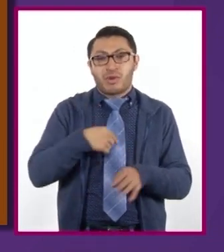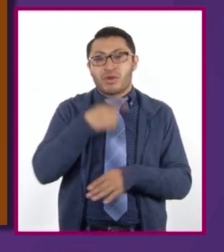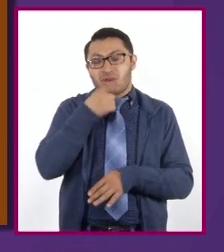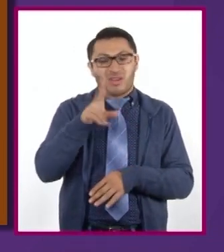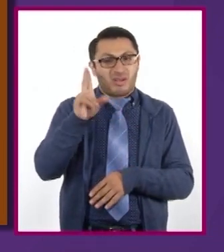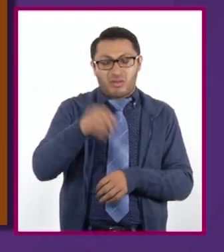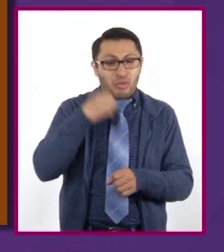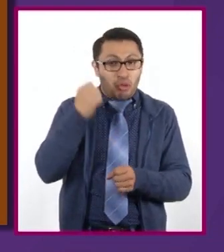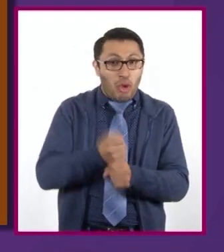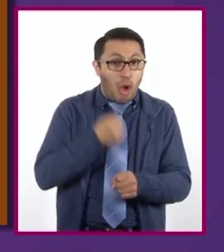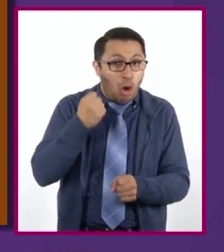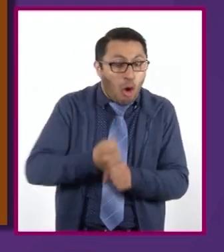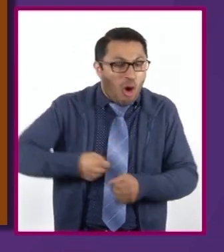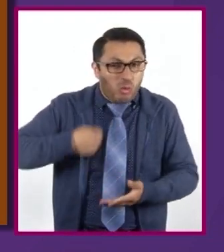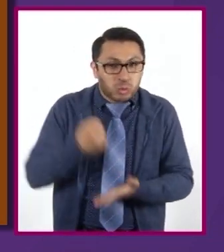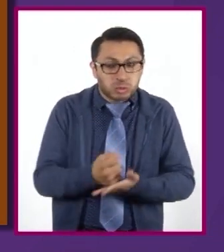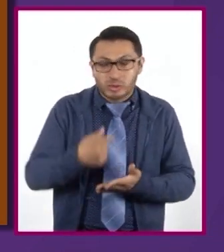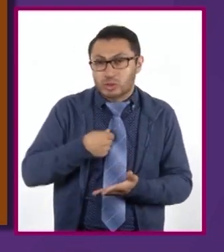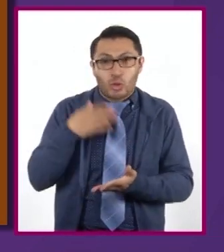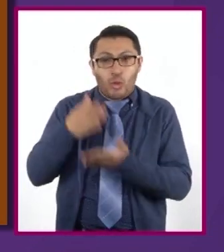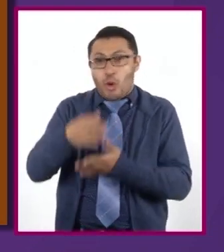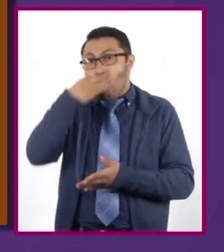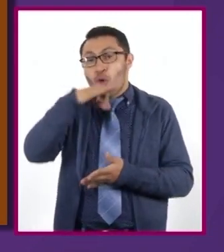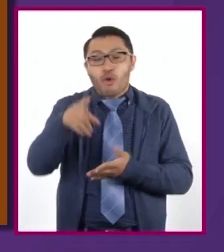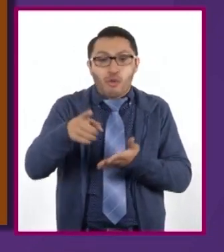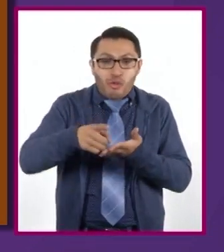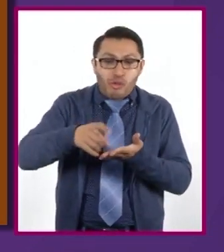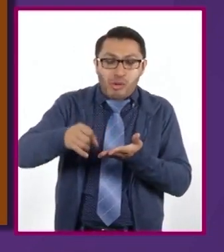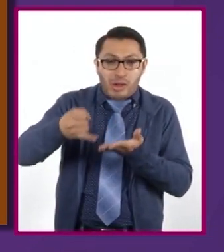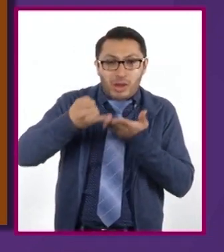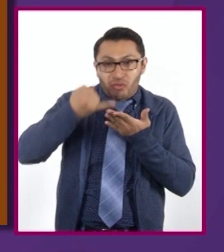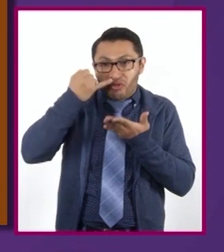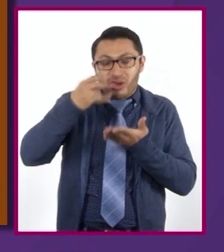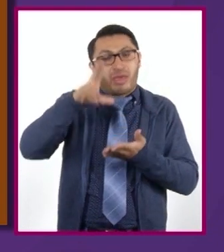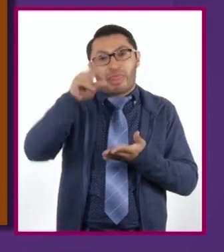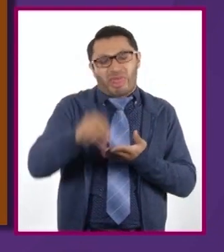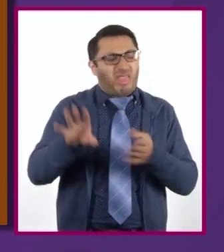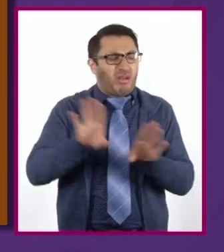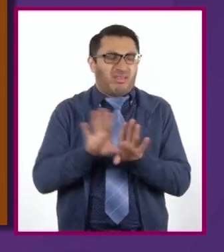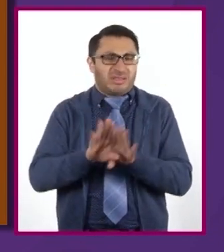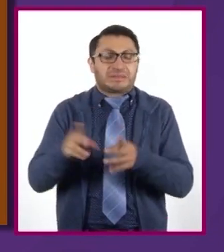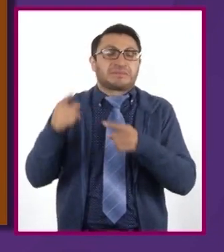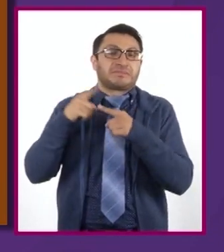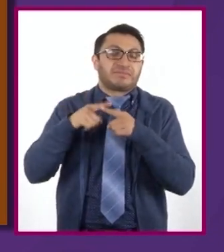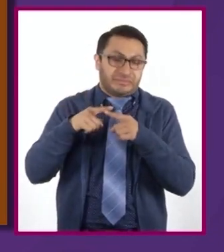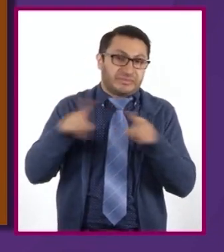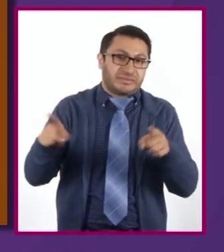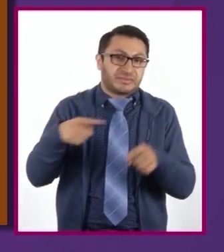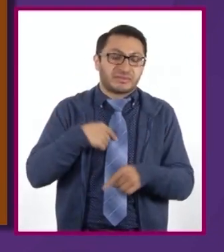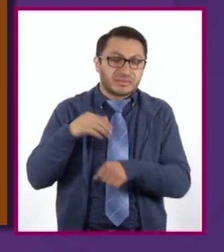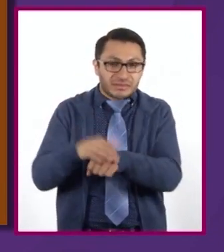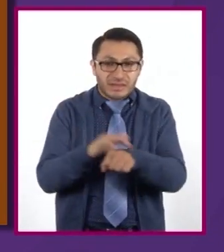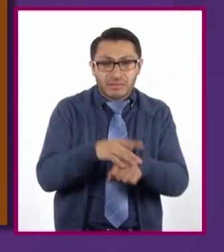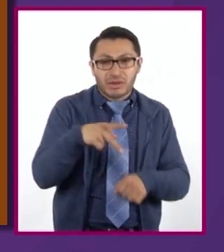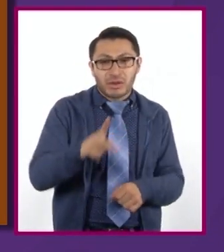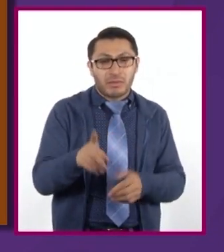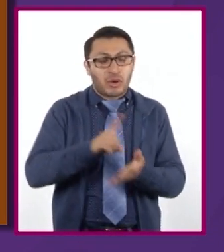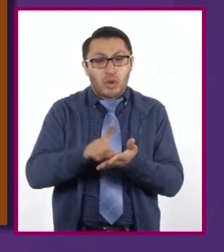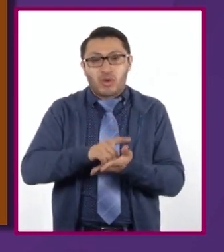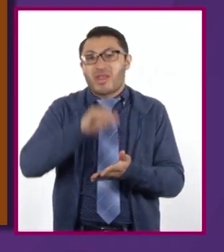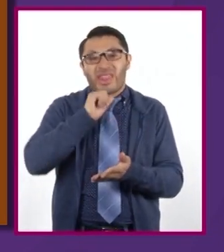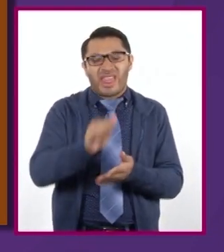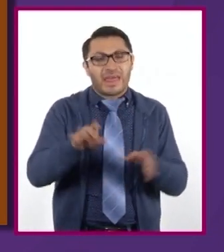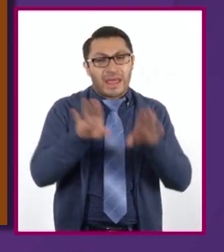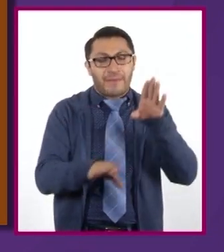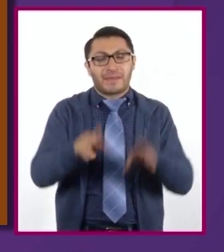no necesariamente yo me tengo que ir a drogar a las fiestas y todo para estar ahí, o sea, con ellos. O sea, ahí nadie me dice, no, tienes que drogarte ni nada. Y luego mis